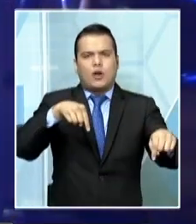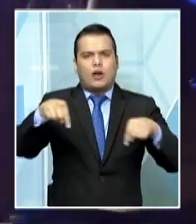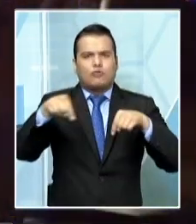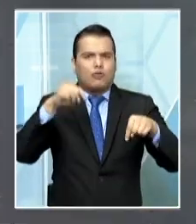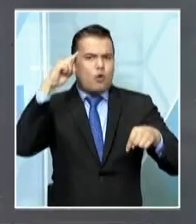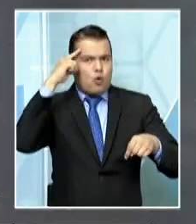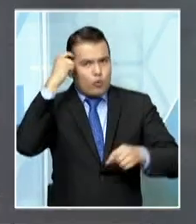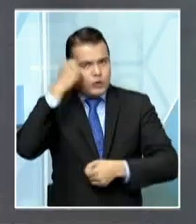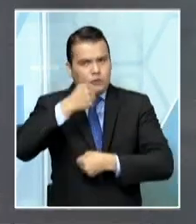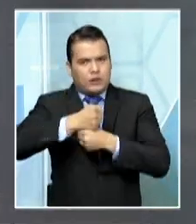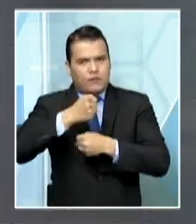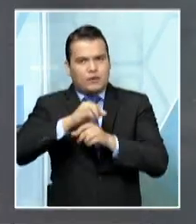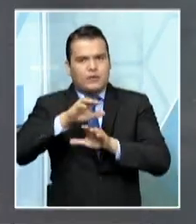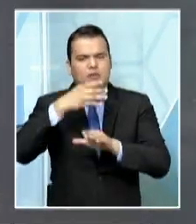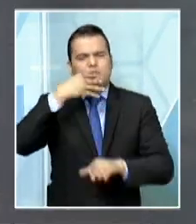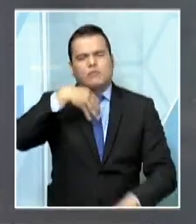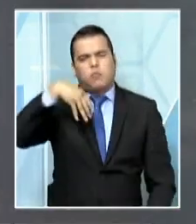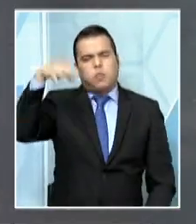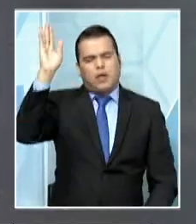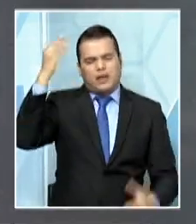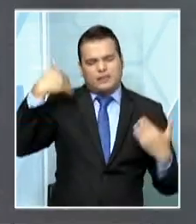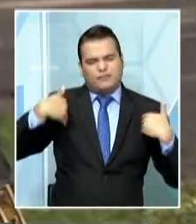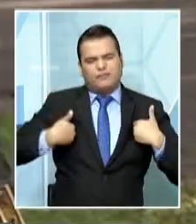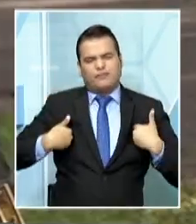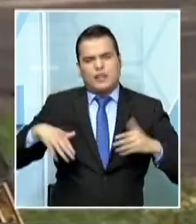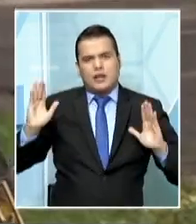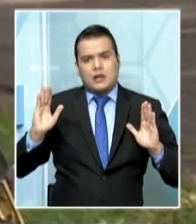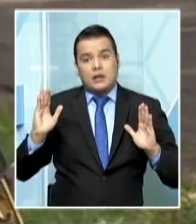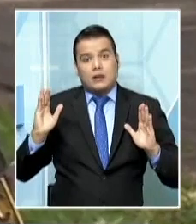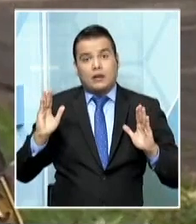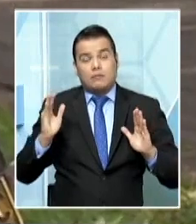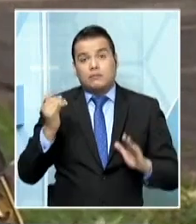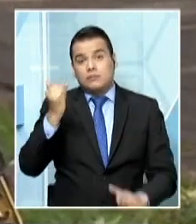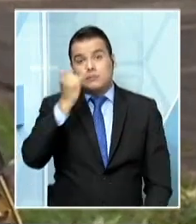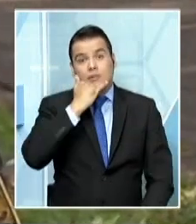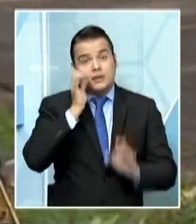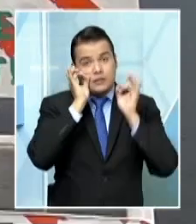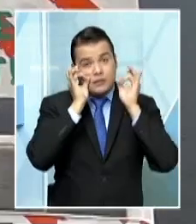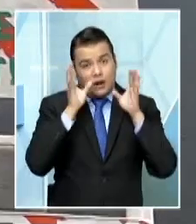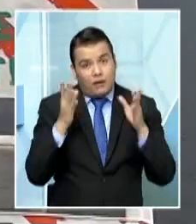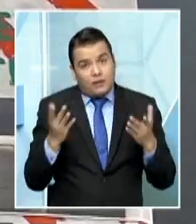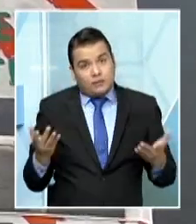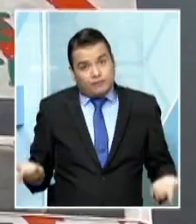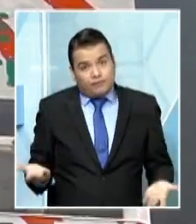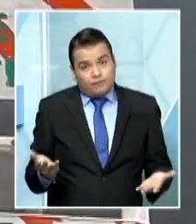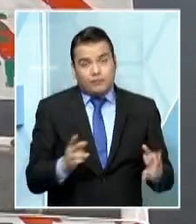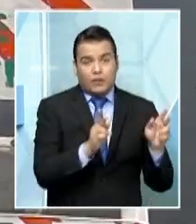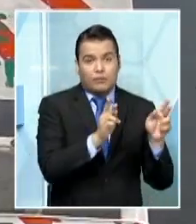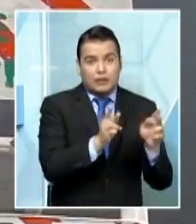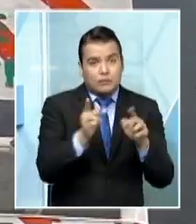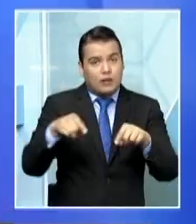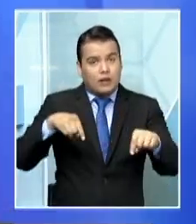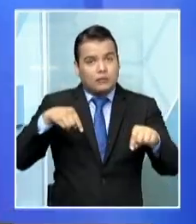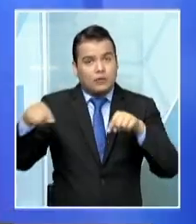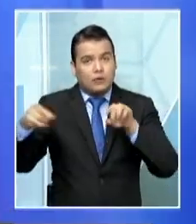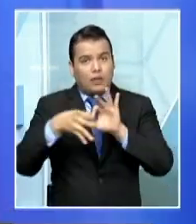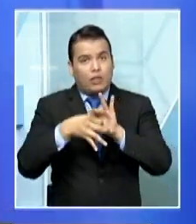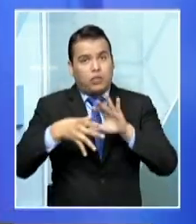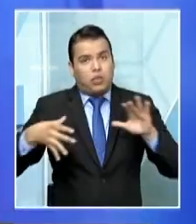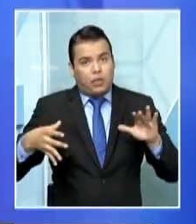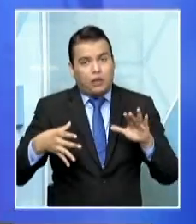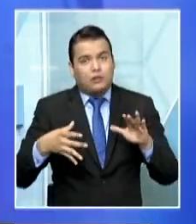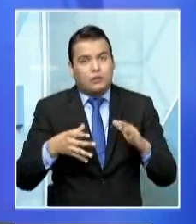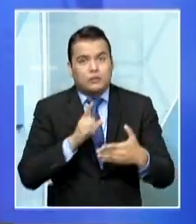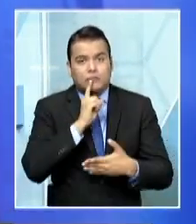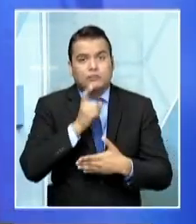incumplir, desacatar, desconocer e impedir la función o la orden de policía son comportamientos que afectan las relaciones entre las personas y las autoridades. En Cali, estos